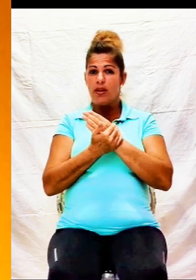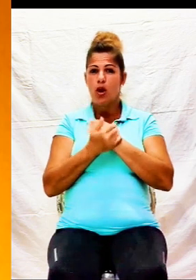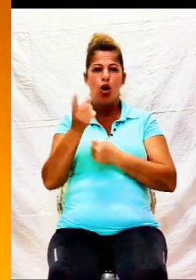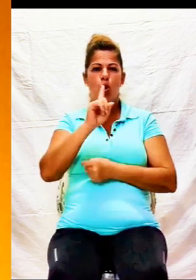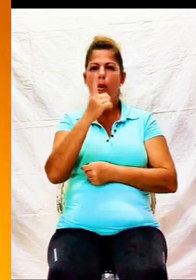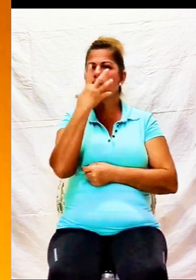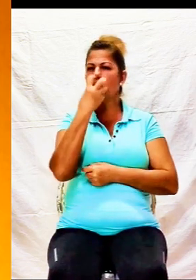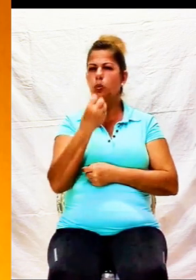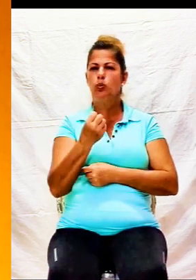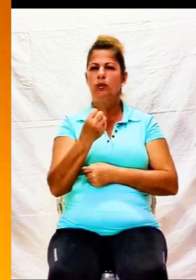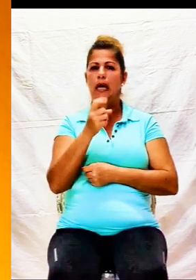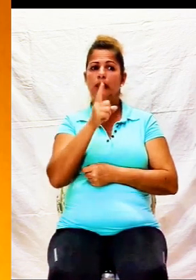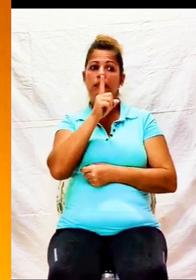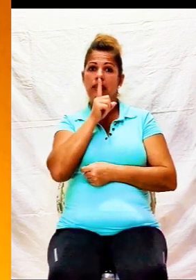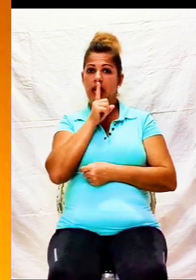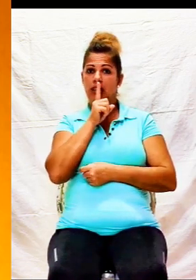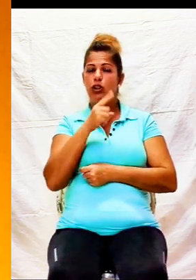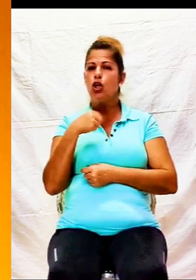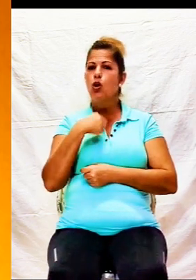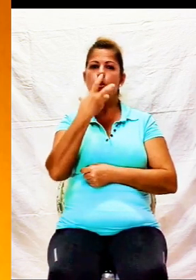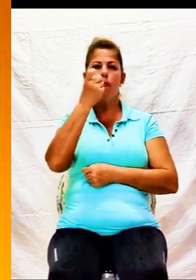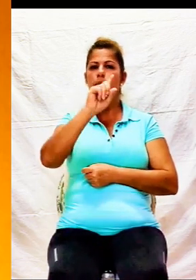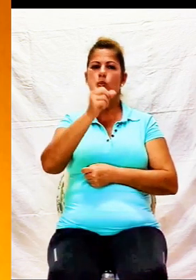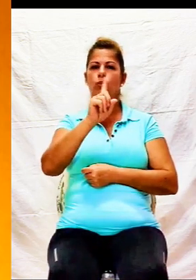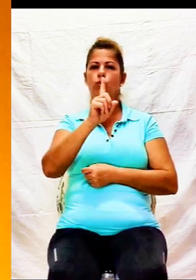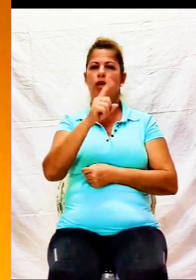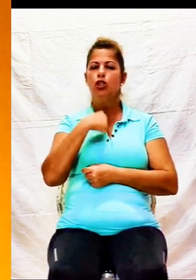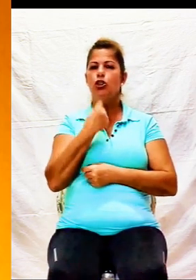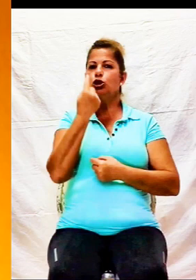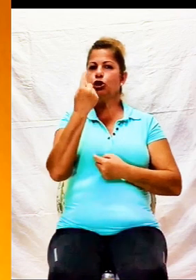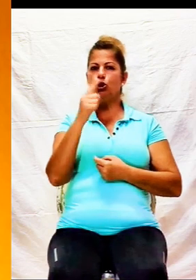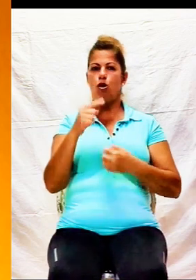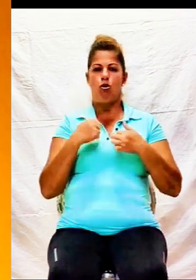silencio, pues rechazo sentirme a solas conmigo mismo.